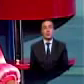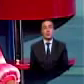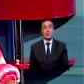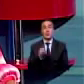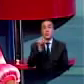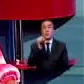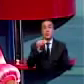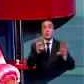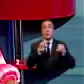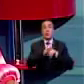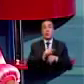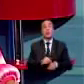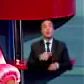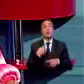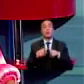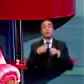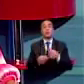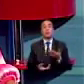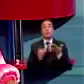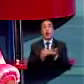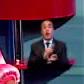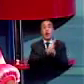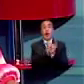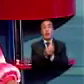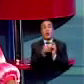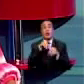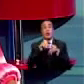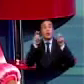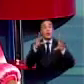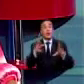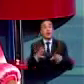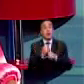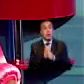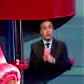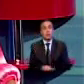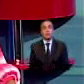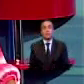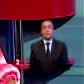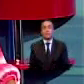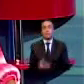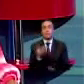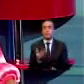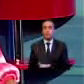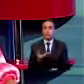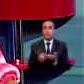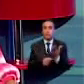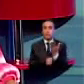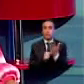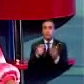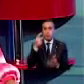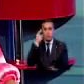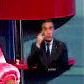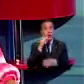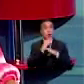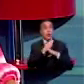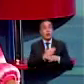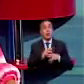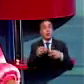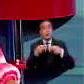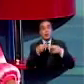Son las 13:10 y varias propuestas de reformas en materia de seguridad plantearon los ministros de Gobierno, Defensa